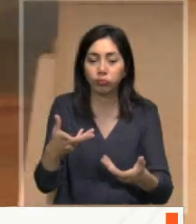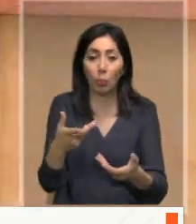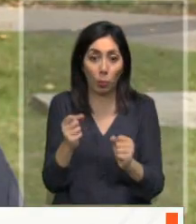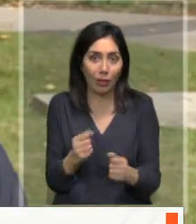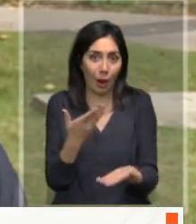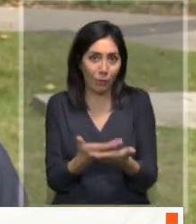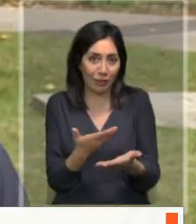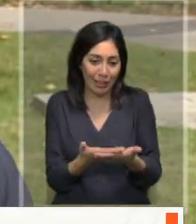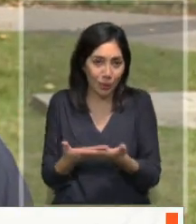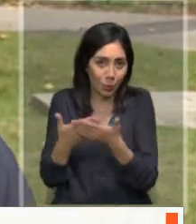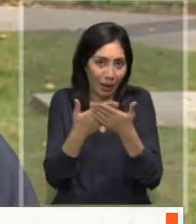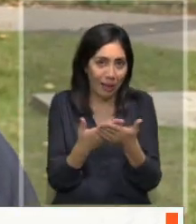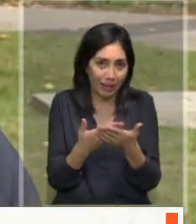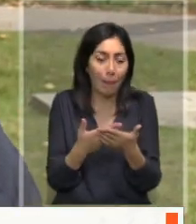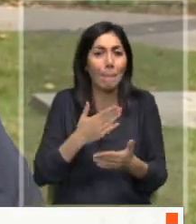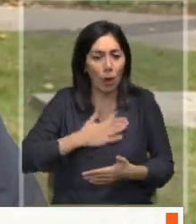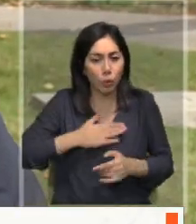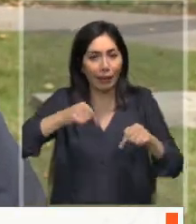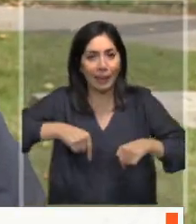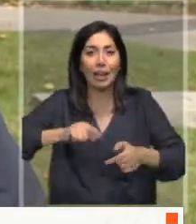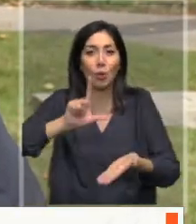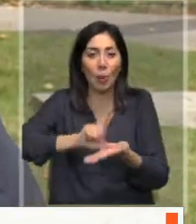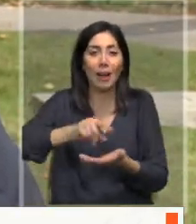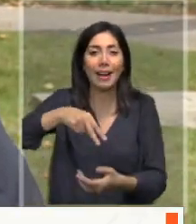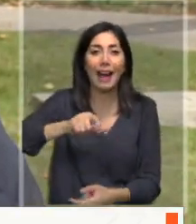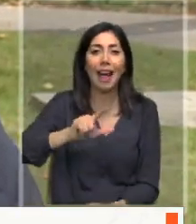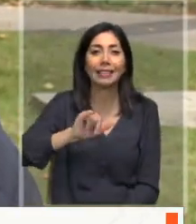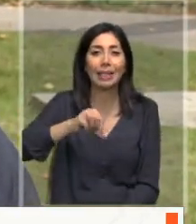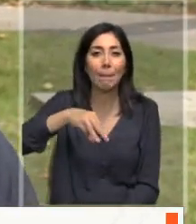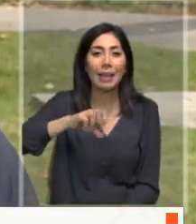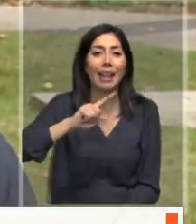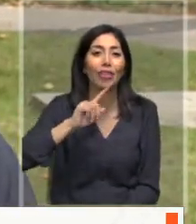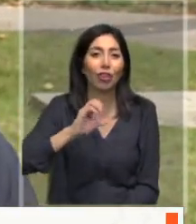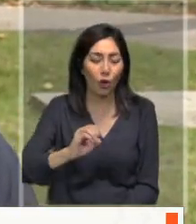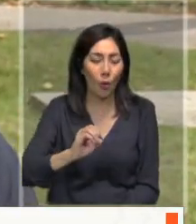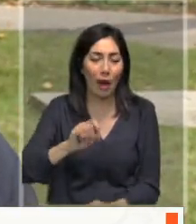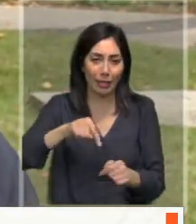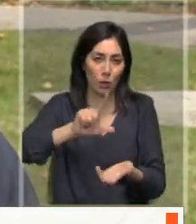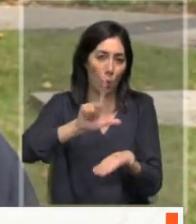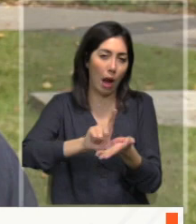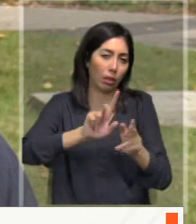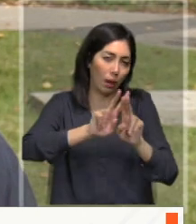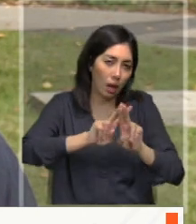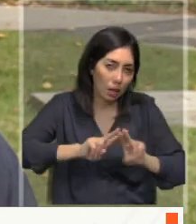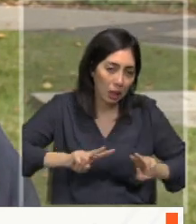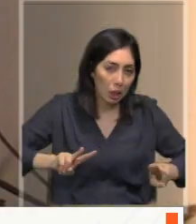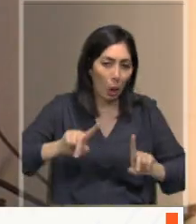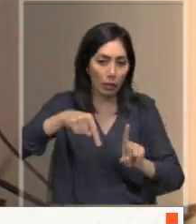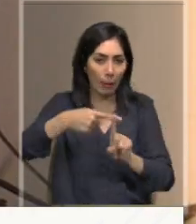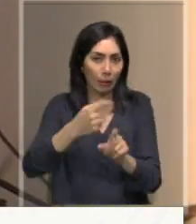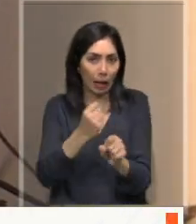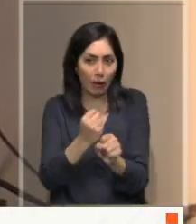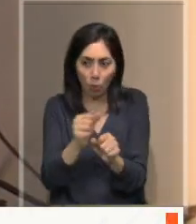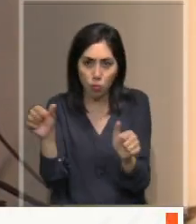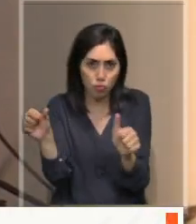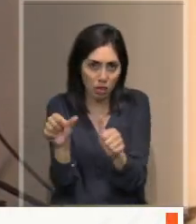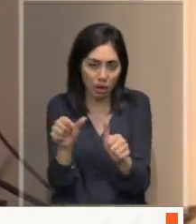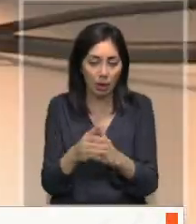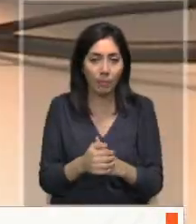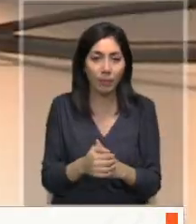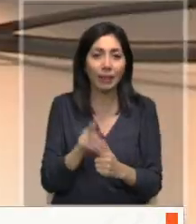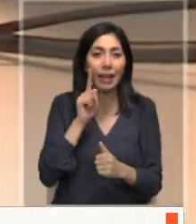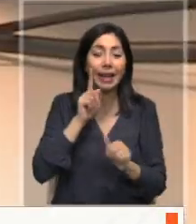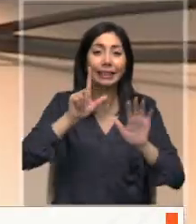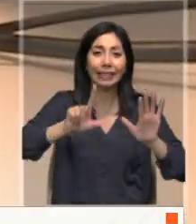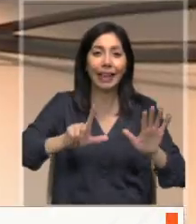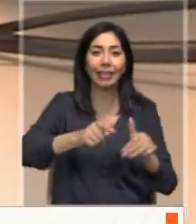estudiando. A mí me gusta Nacimiento, no me quiero ir de Nacimiento. Es un lugar tranquilo de momento, y además que el trabajo está aquí al lado. Cuenta con 7 carreras